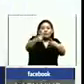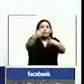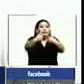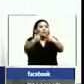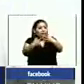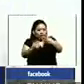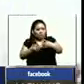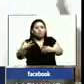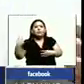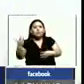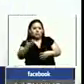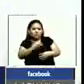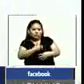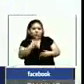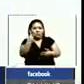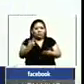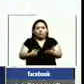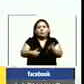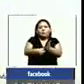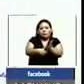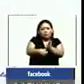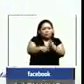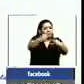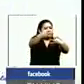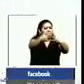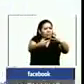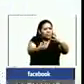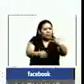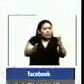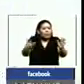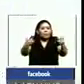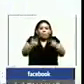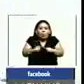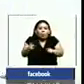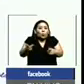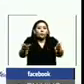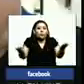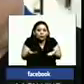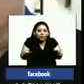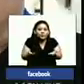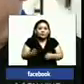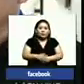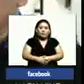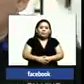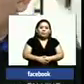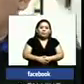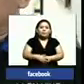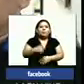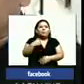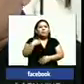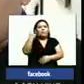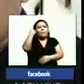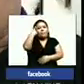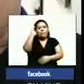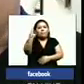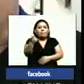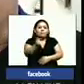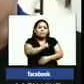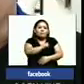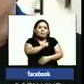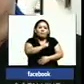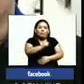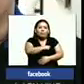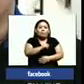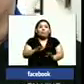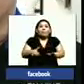carrera Que nosotros tenemos Están En las leyes La cosa Que no se ponen En práctica Y yo lo llamaría Que es irresponsabilidad ¿Verdad?